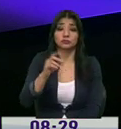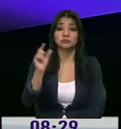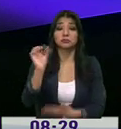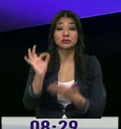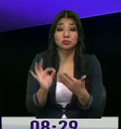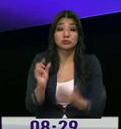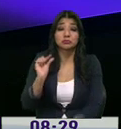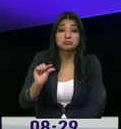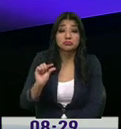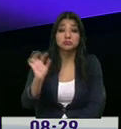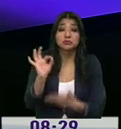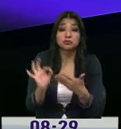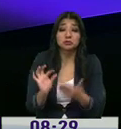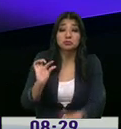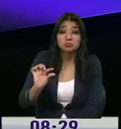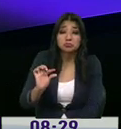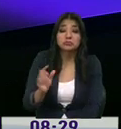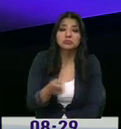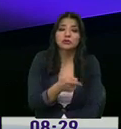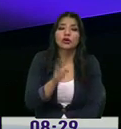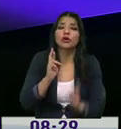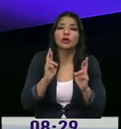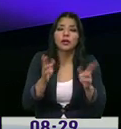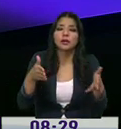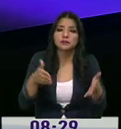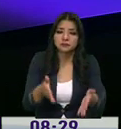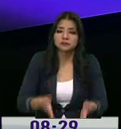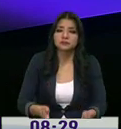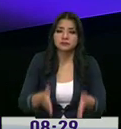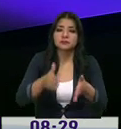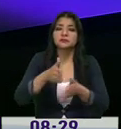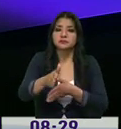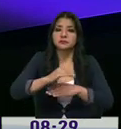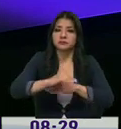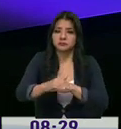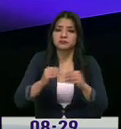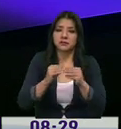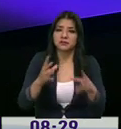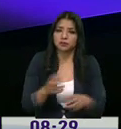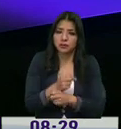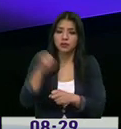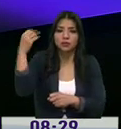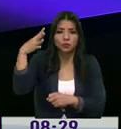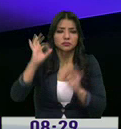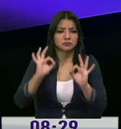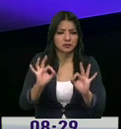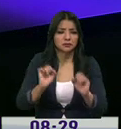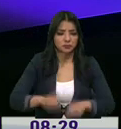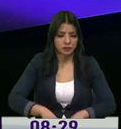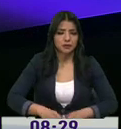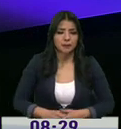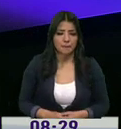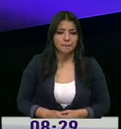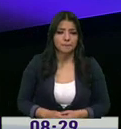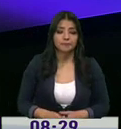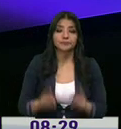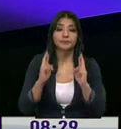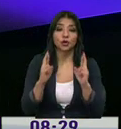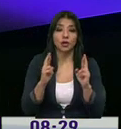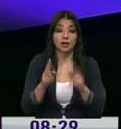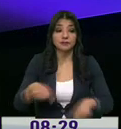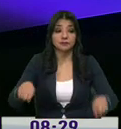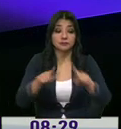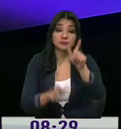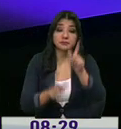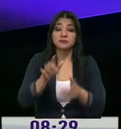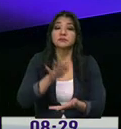presupuesto, logren por lo menos darle mejor vida a ese sector, más seguridad, luz, unas vías en mejor orden, para tranquilidad de los